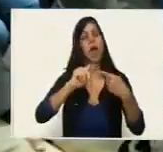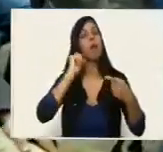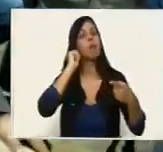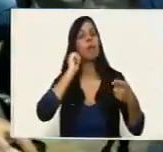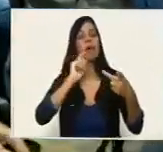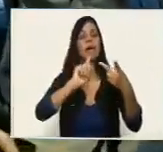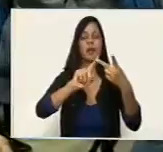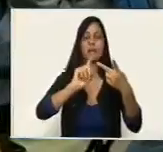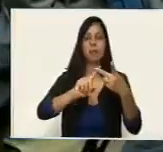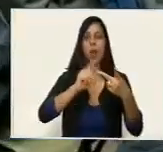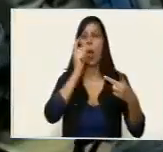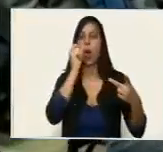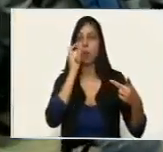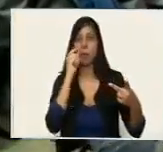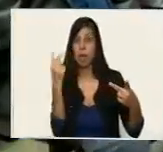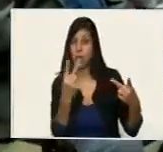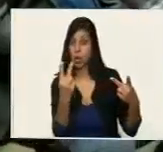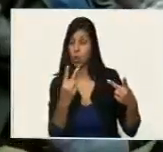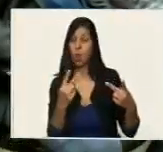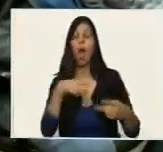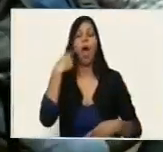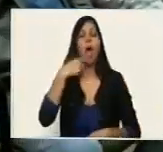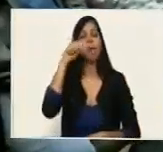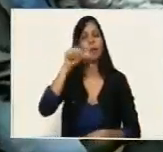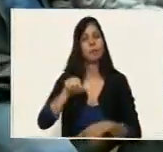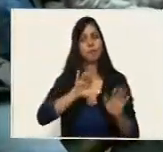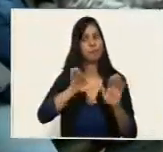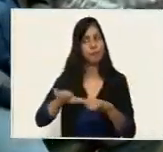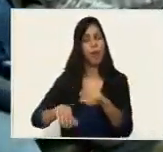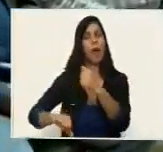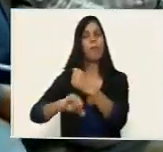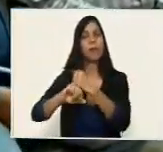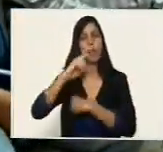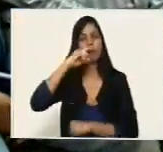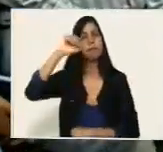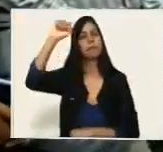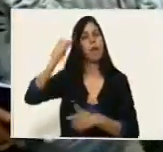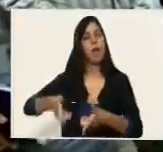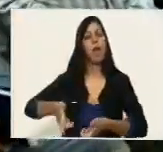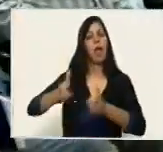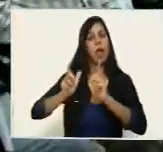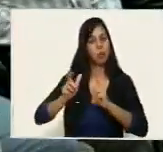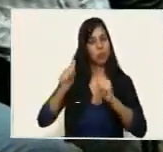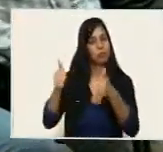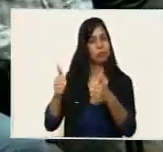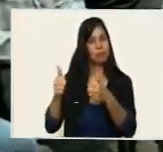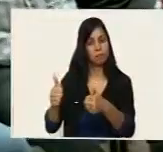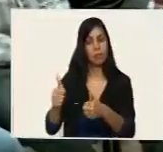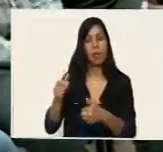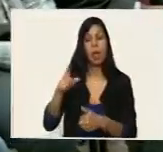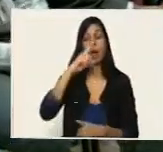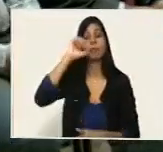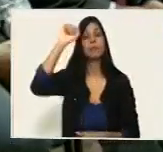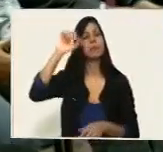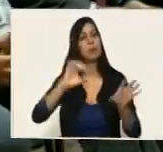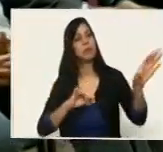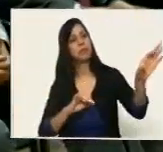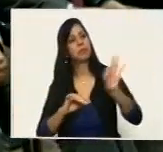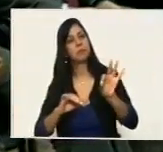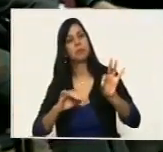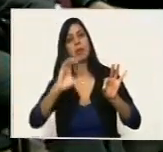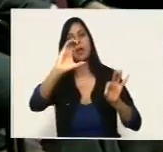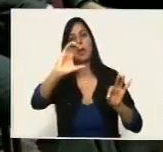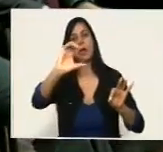Alarcón y Jesús Faría, quienes respaldaron la autorización al presidente de la República, Nicolás Maduro Moro, para designar al ciudadano Calixto José